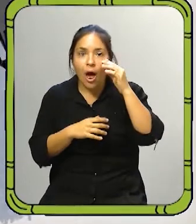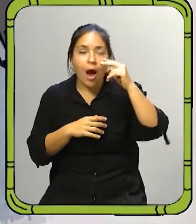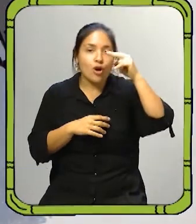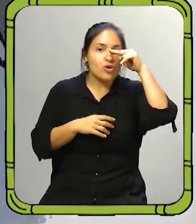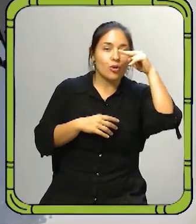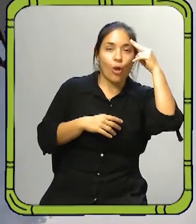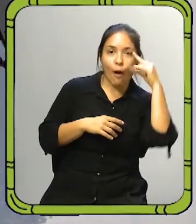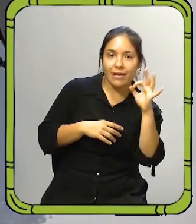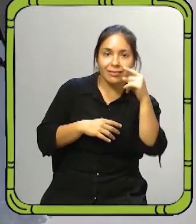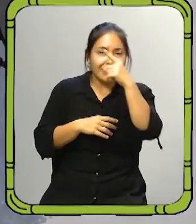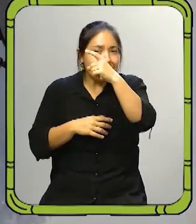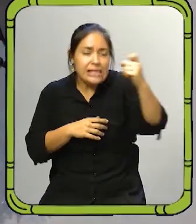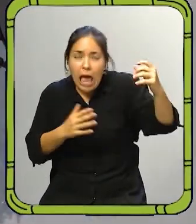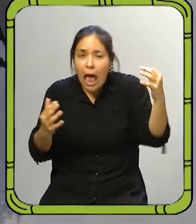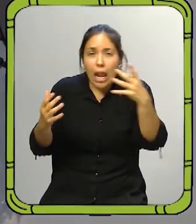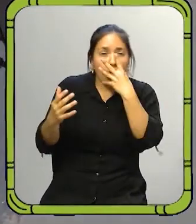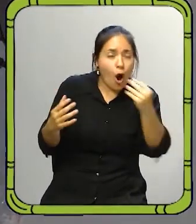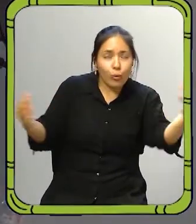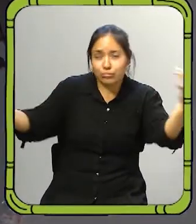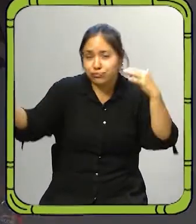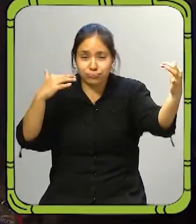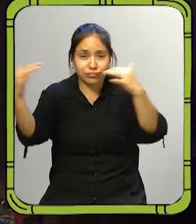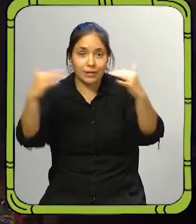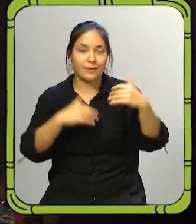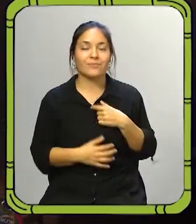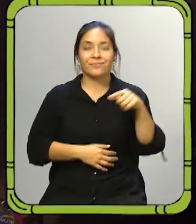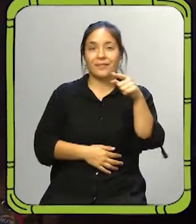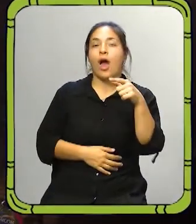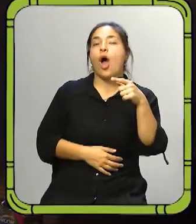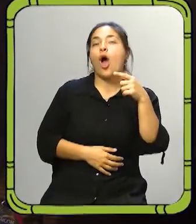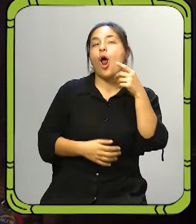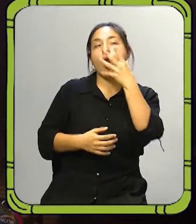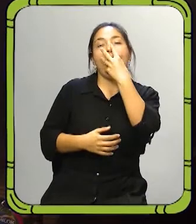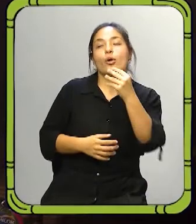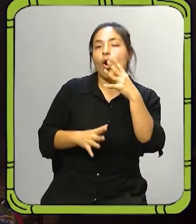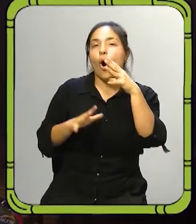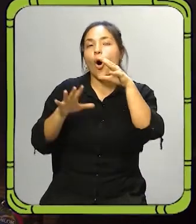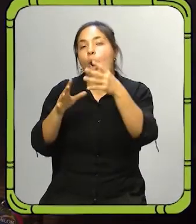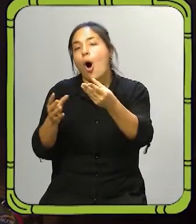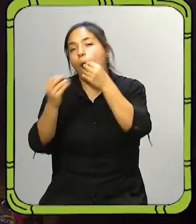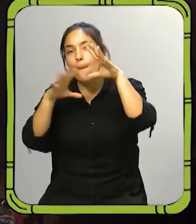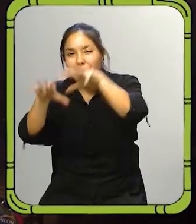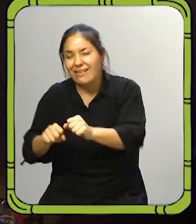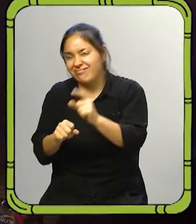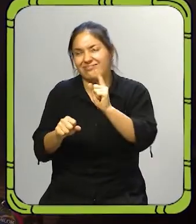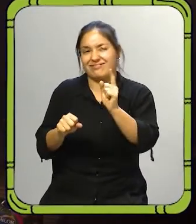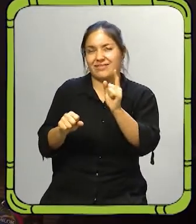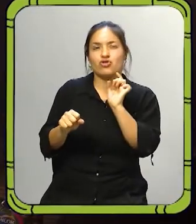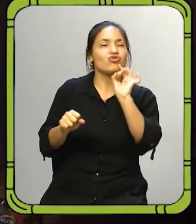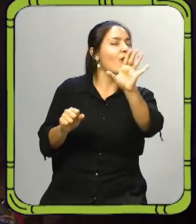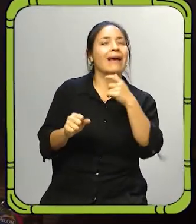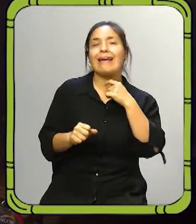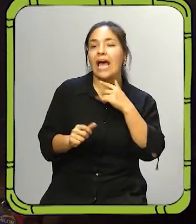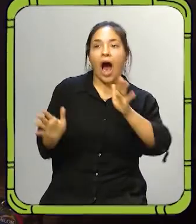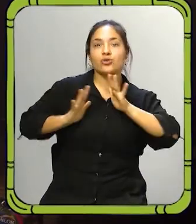Los lobitos no tenían ninguna intención de comerlo, no les gustaba la Caperucita, aunque sí de darle un susto grandote, porque ya estaban cansados.